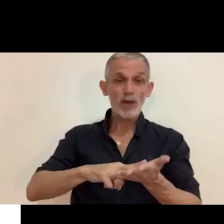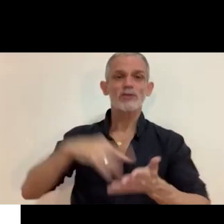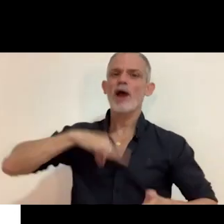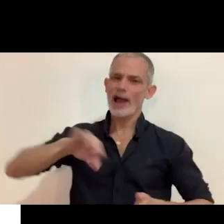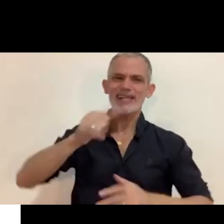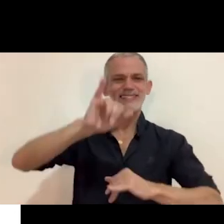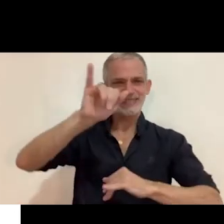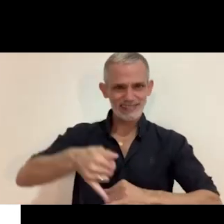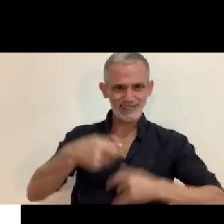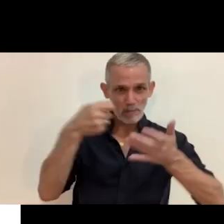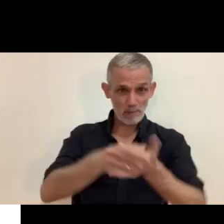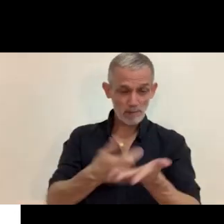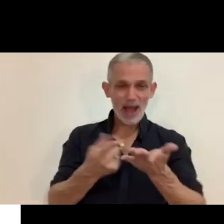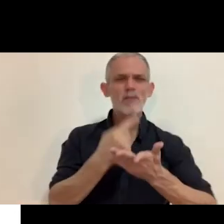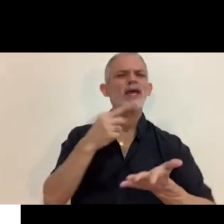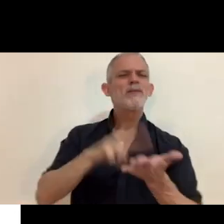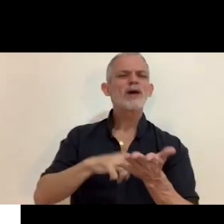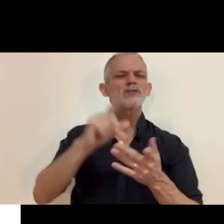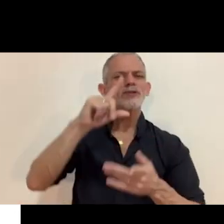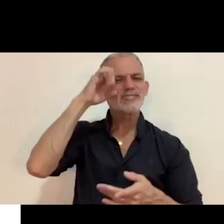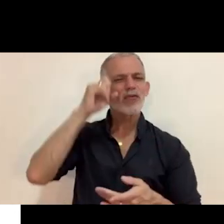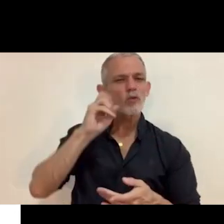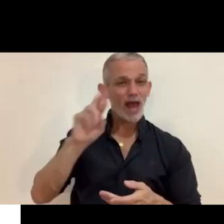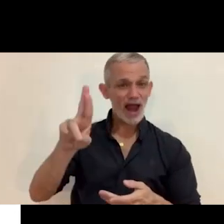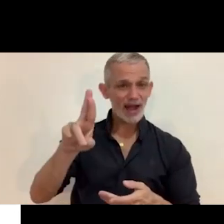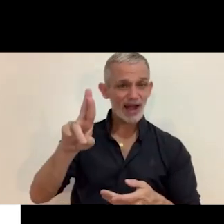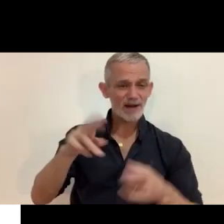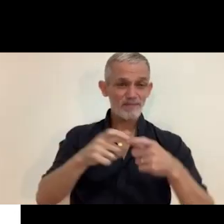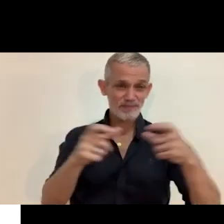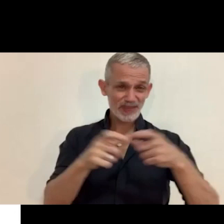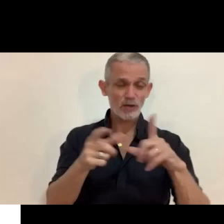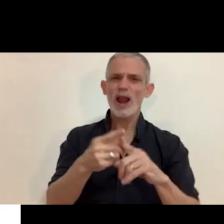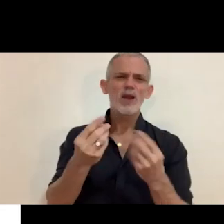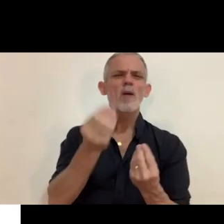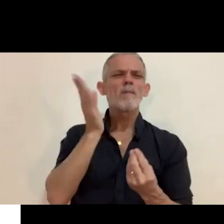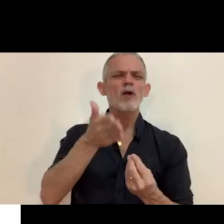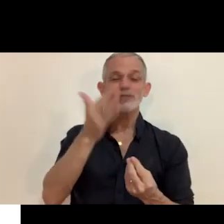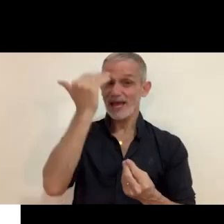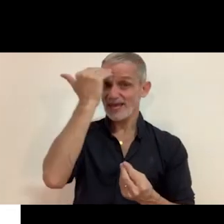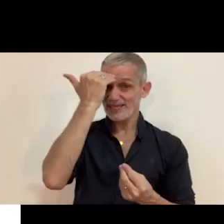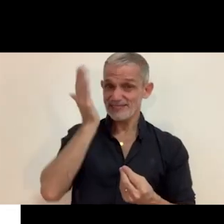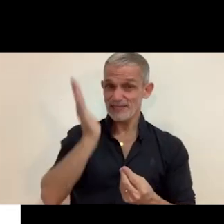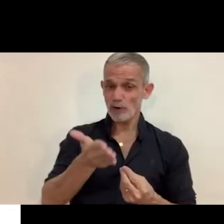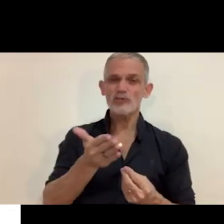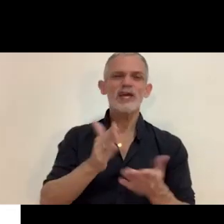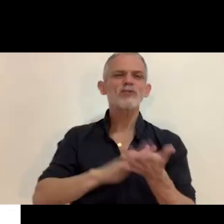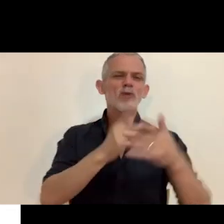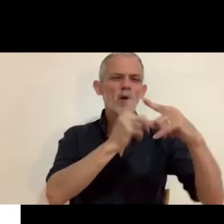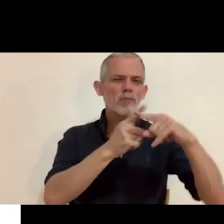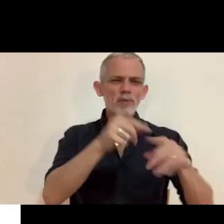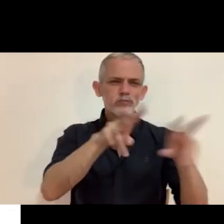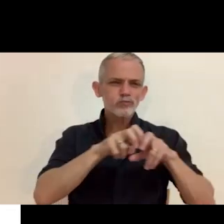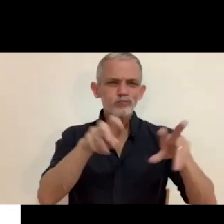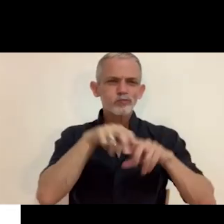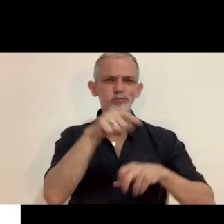través del impuesto cedular, ¿sí? A una tasa del 15% sobre la renta neta de